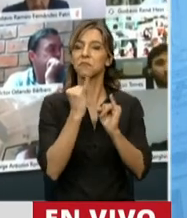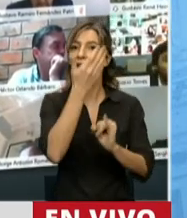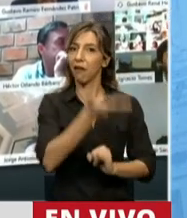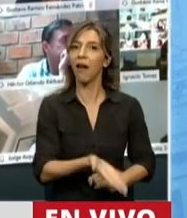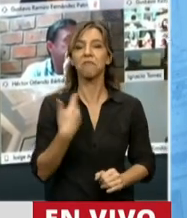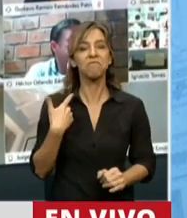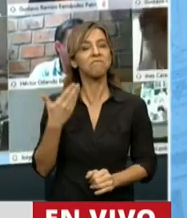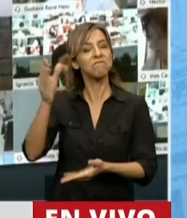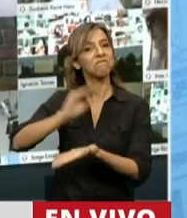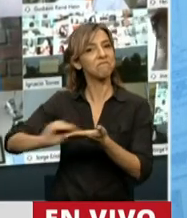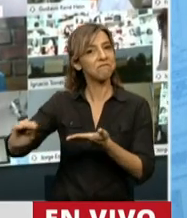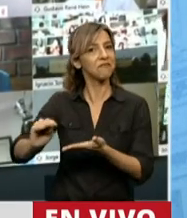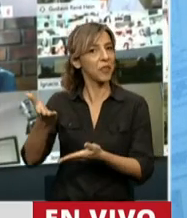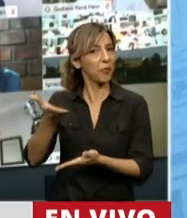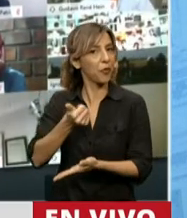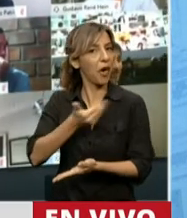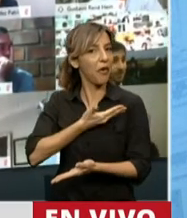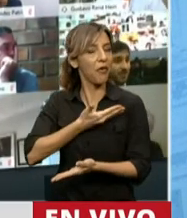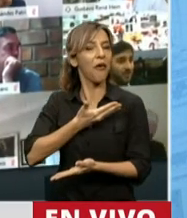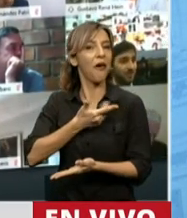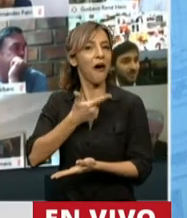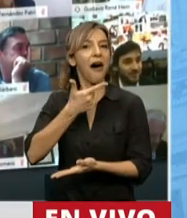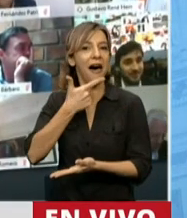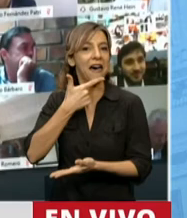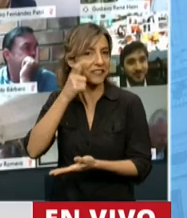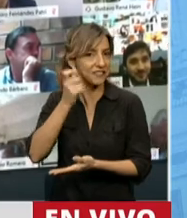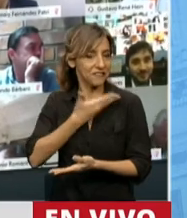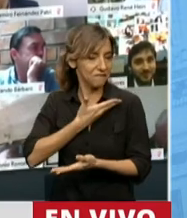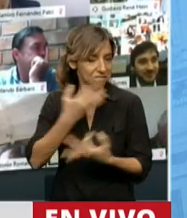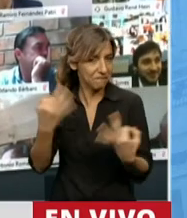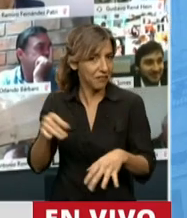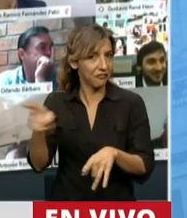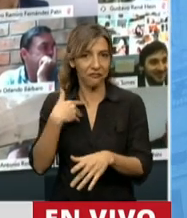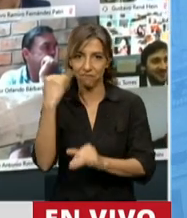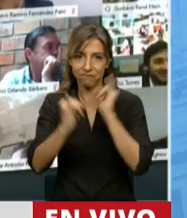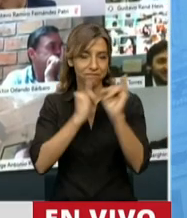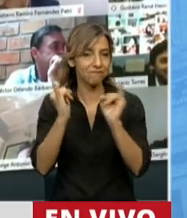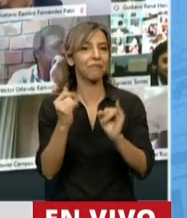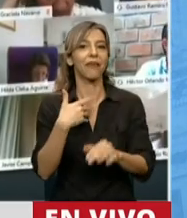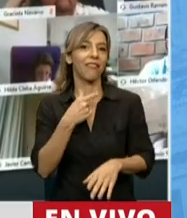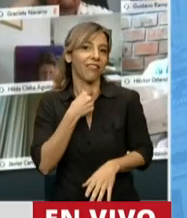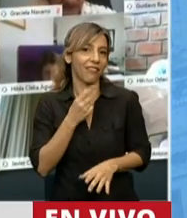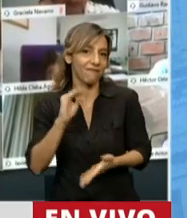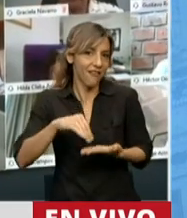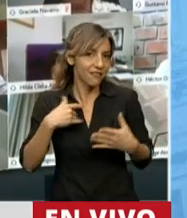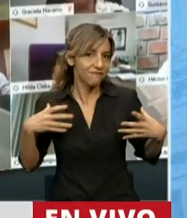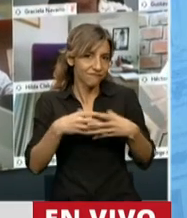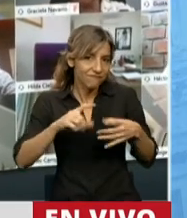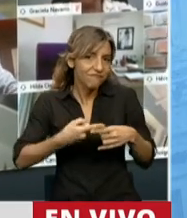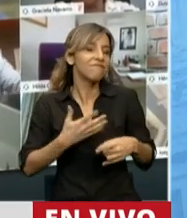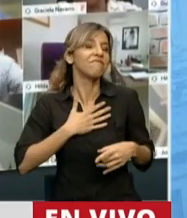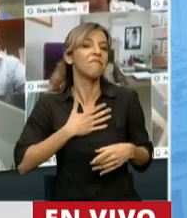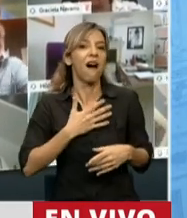muy bien el diputado Acef, pero no quería dejar pasar este homenaje en nombre de mi bloque, de la Unión Cívica Radical, para